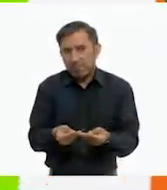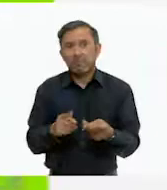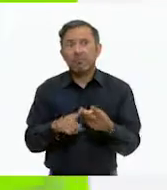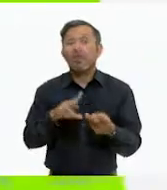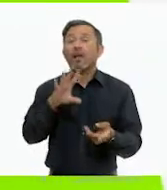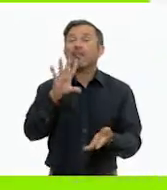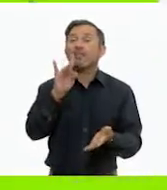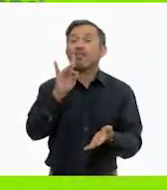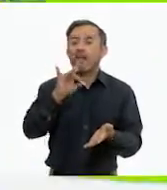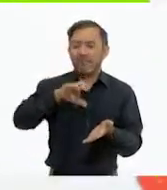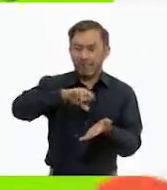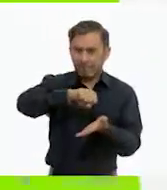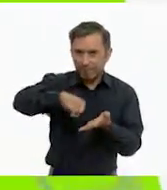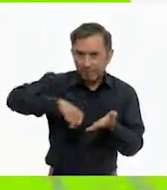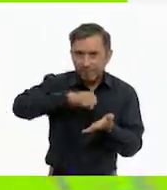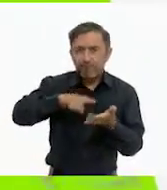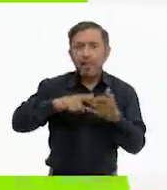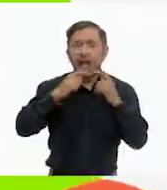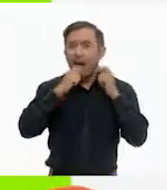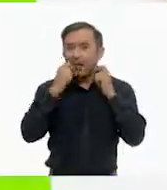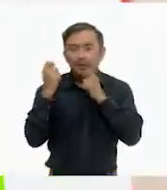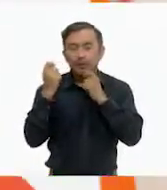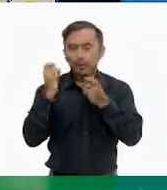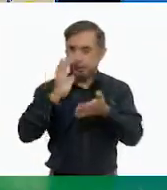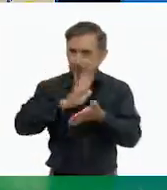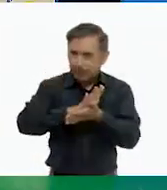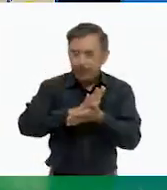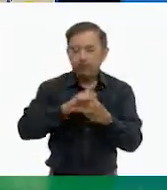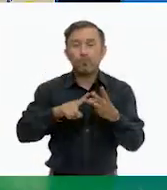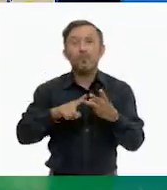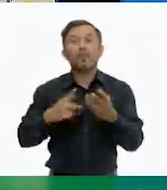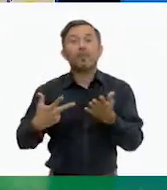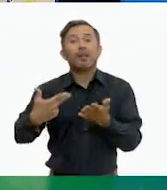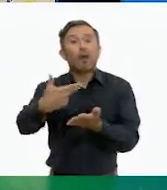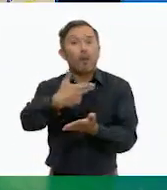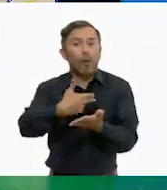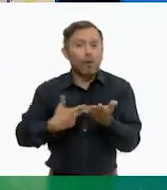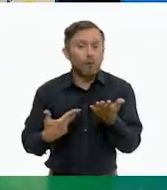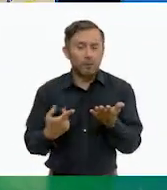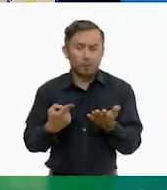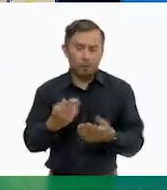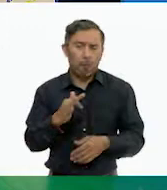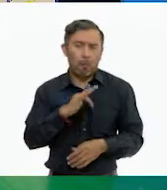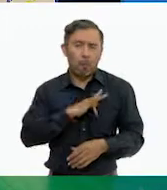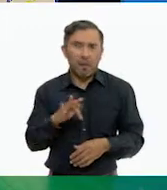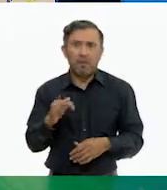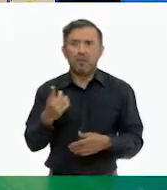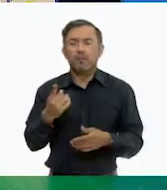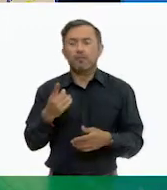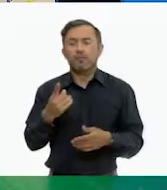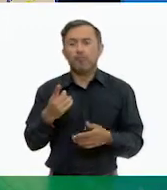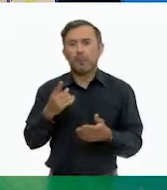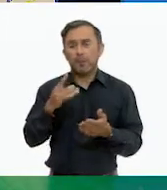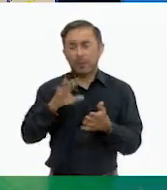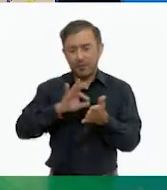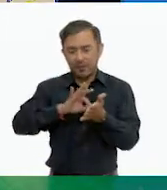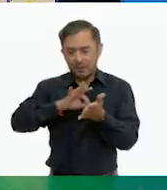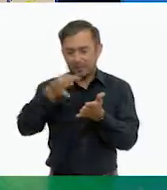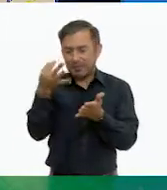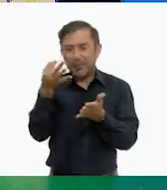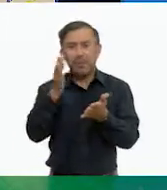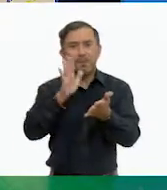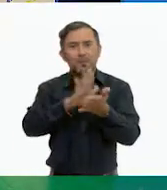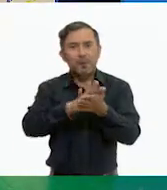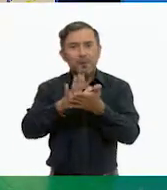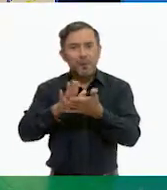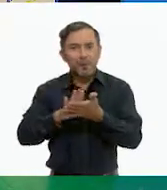lápiz adhesivo, recortes. Puedes ocupar estampas de tus superhéroes, de